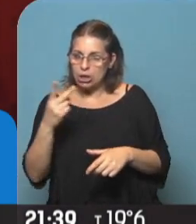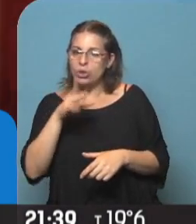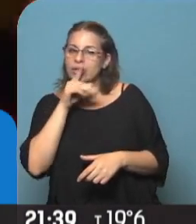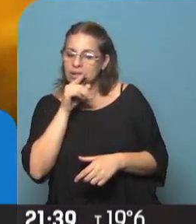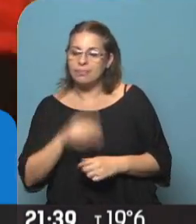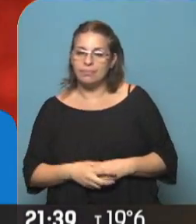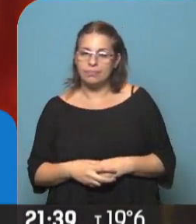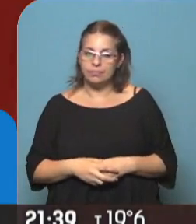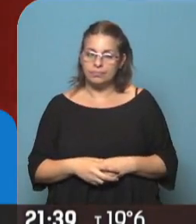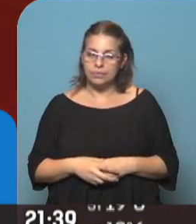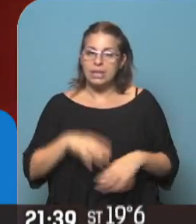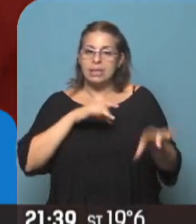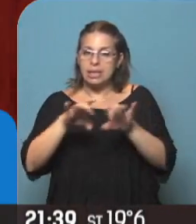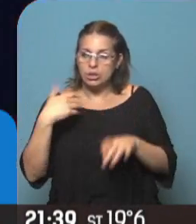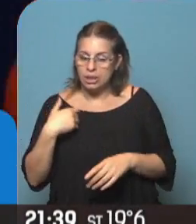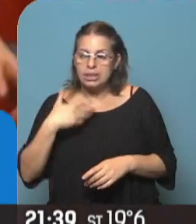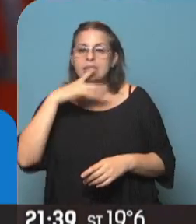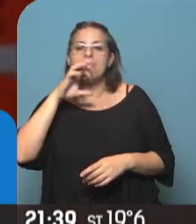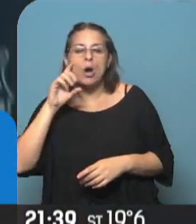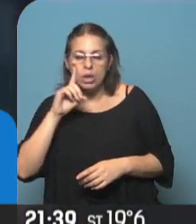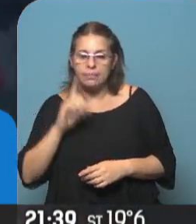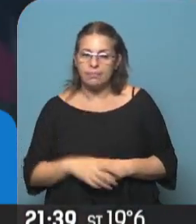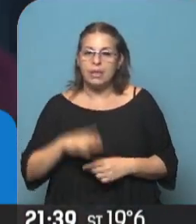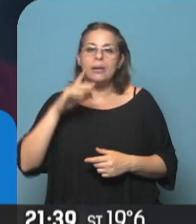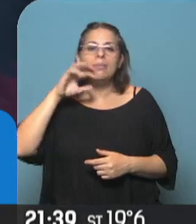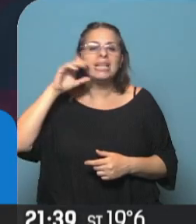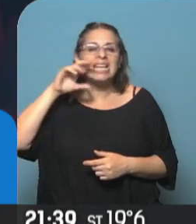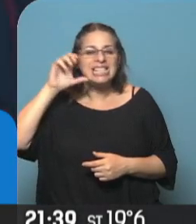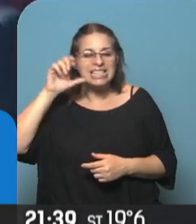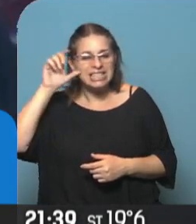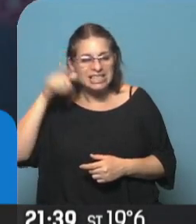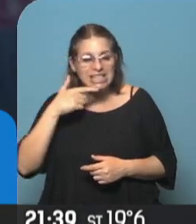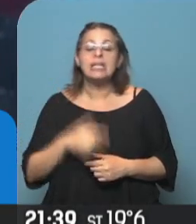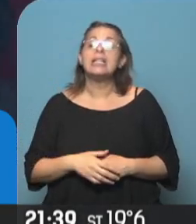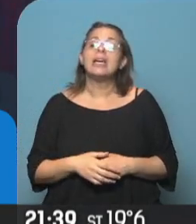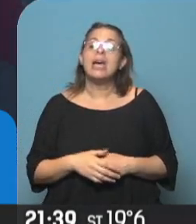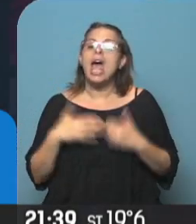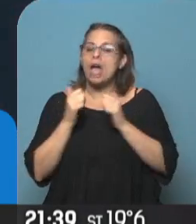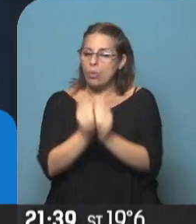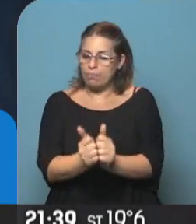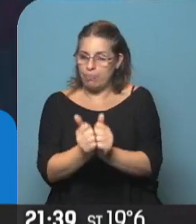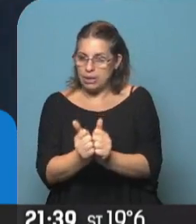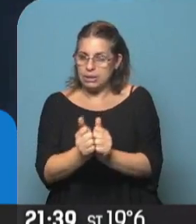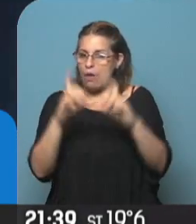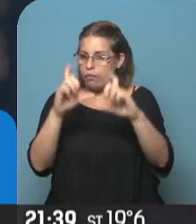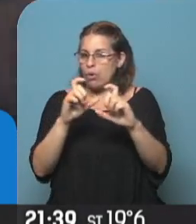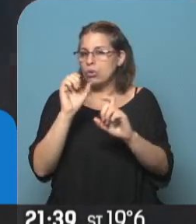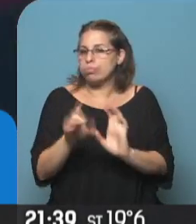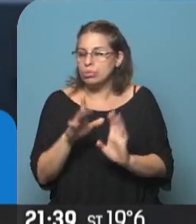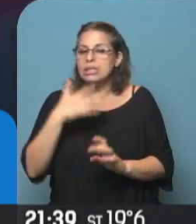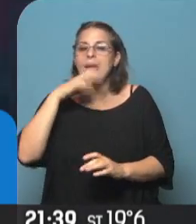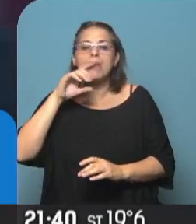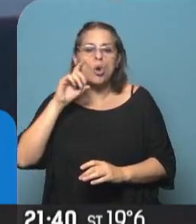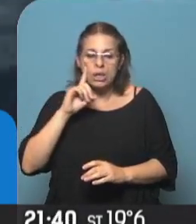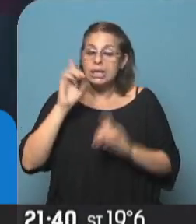que tiene que ver con la selección argentina. Jorge Sampaoli, Becasese, acompañante siempre. La foto de rutina de